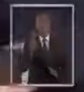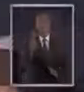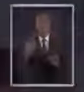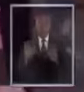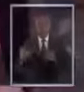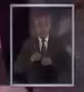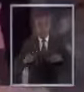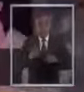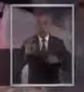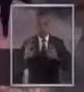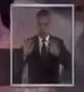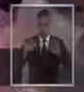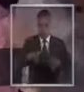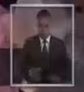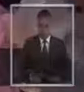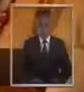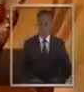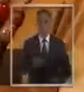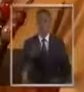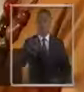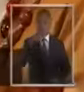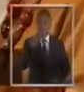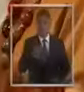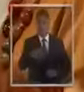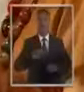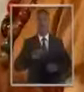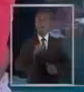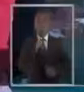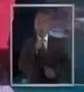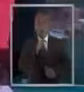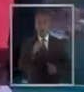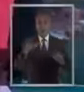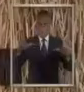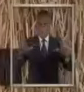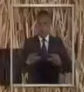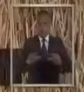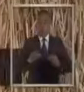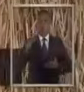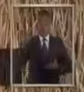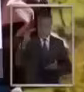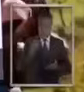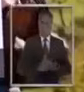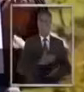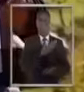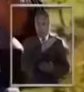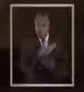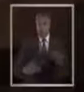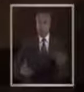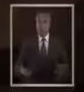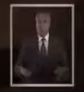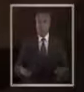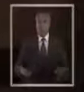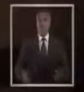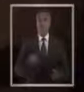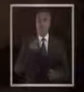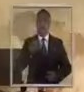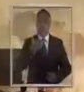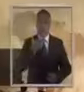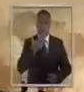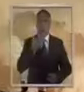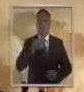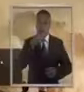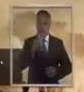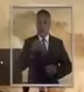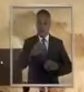Dijimos que íbamos a reducir la pobreza y la redujimos a la mitad. Dijimos que íbamos a extender el postnatal y lo extendimos a